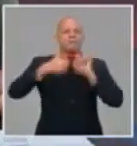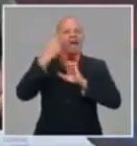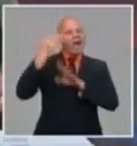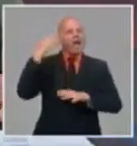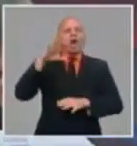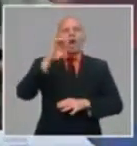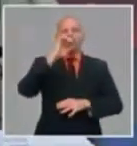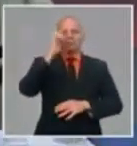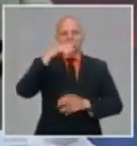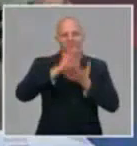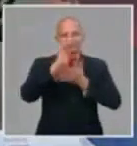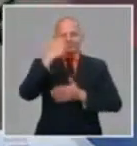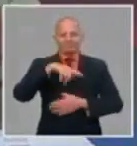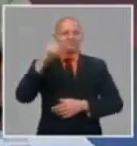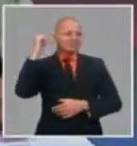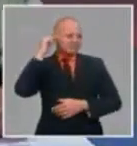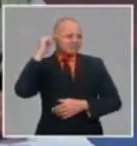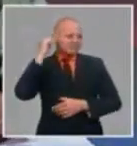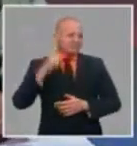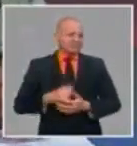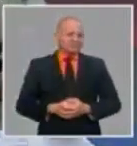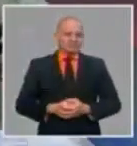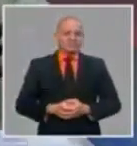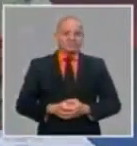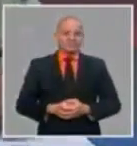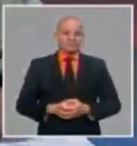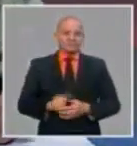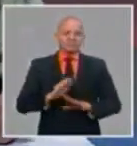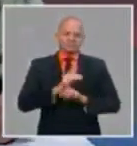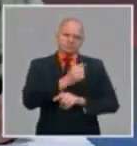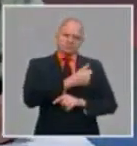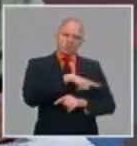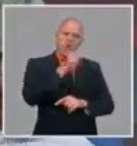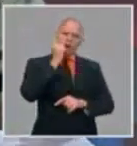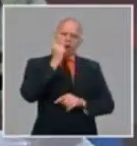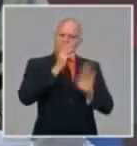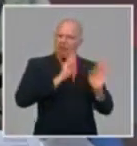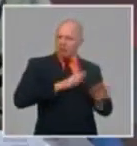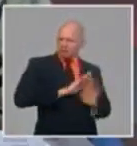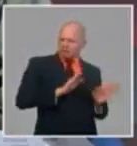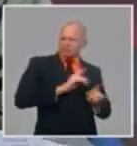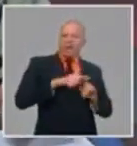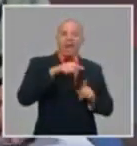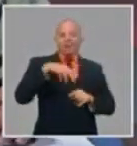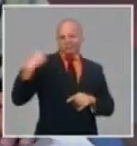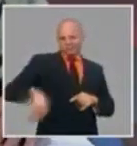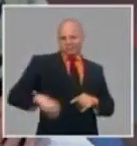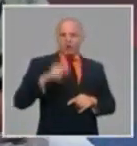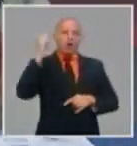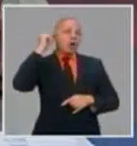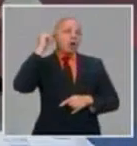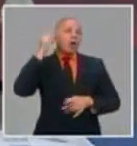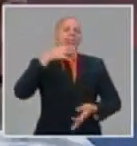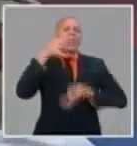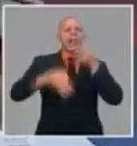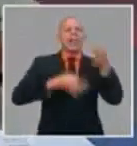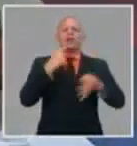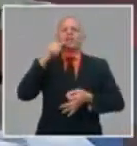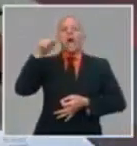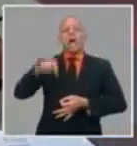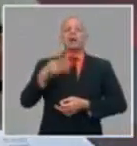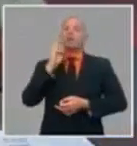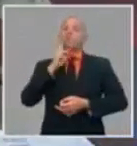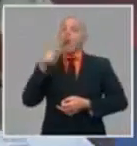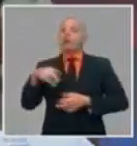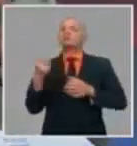de los derechos civiles negros en Estados Unidos y ex representante que falleció hace unos años, en la estatidad del Distrito de Columbia. Entonces, en medio